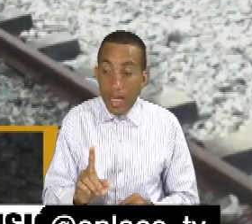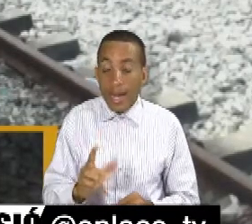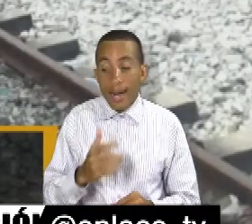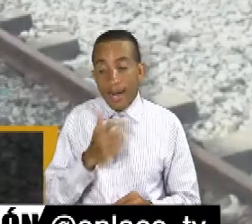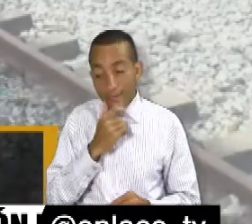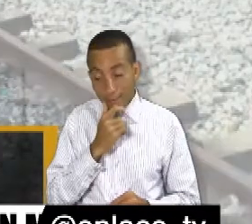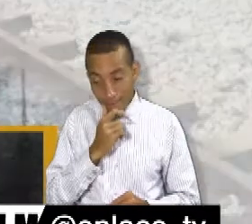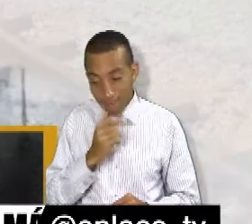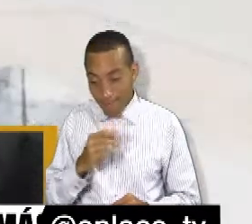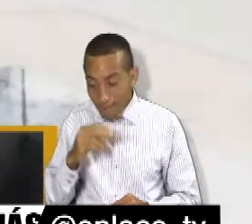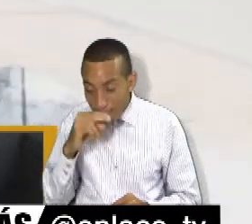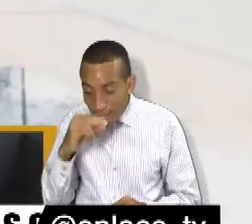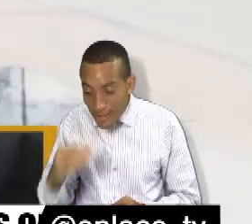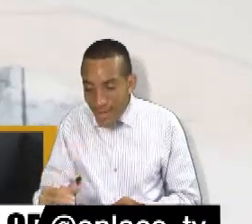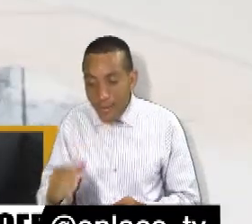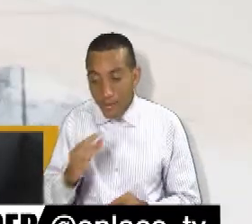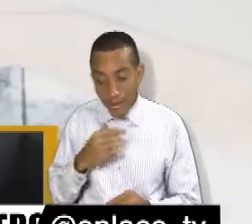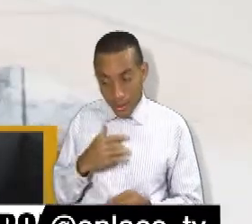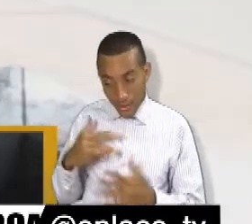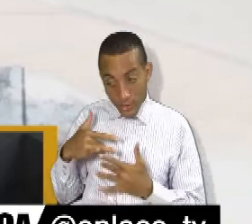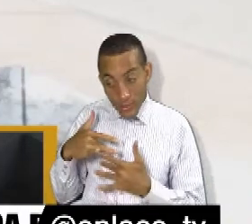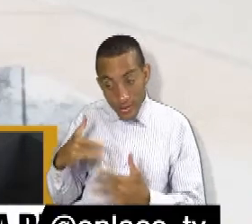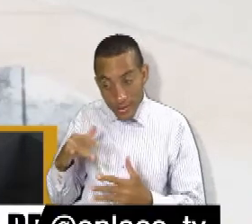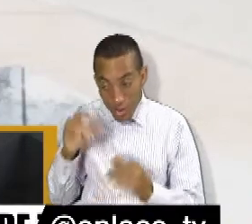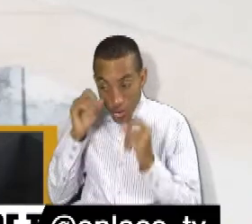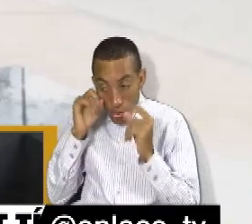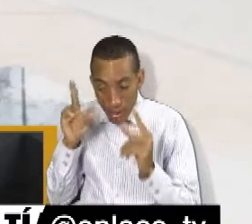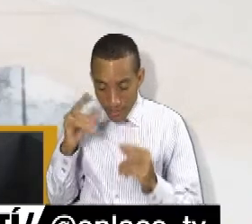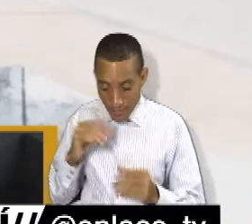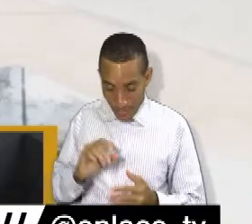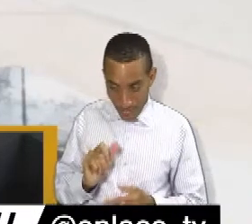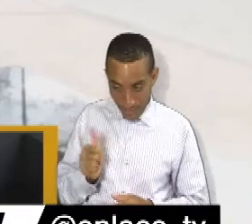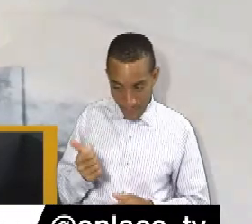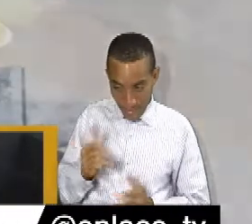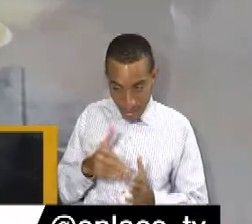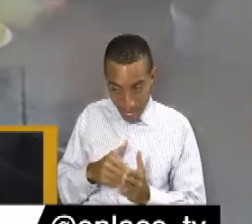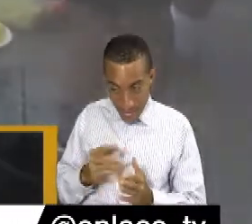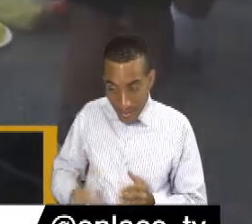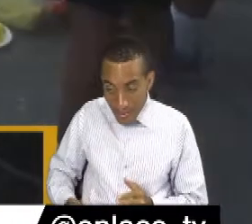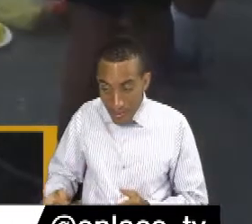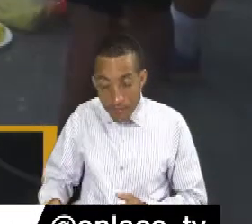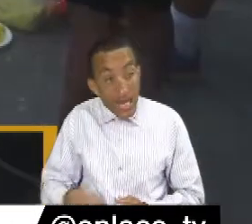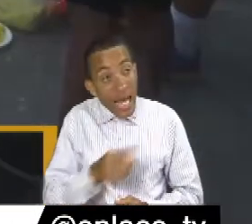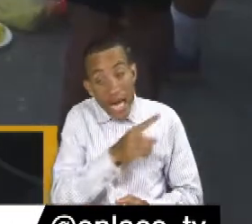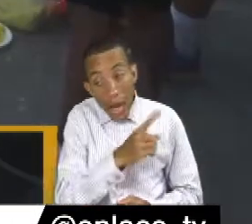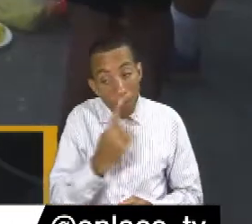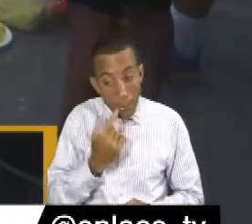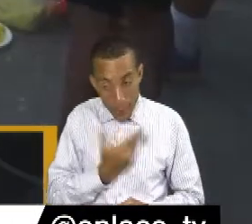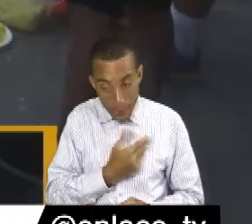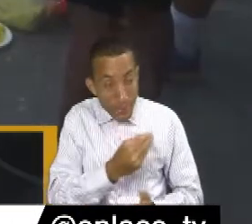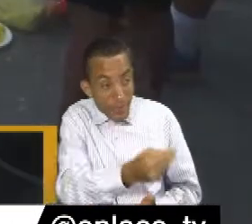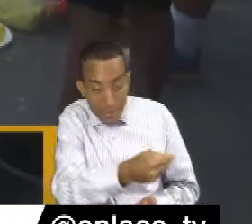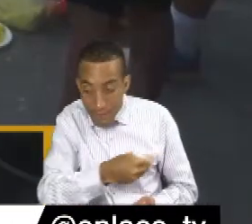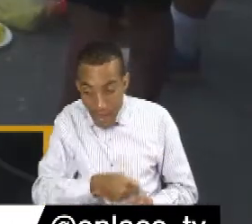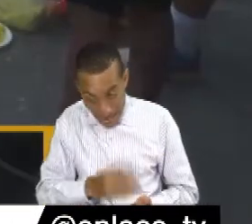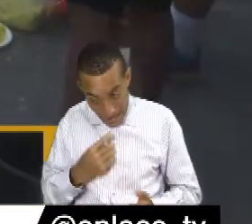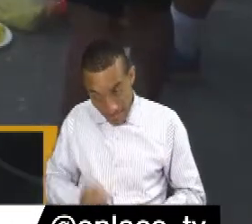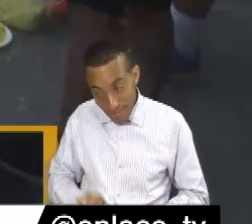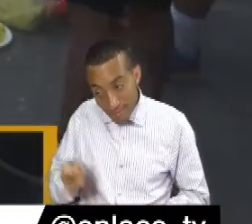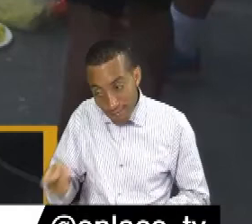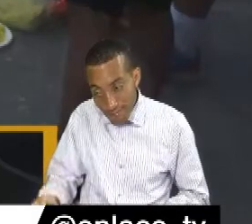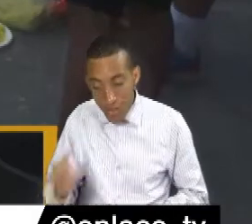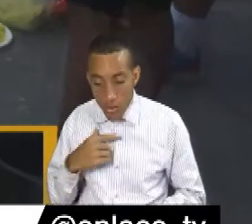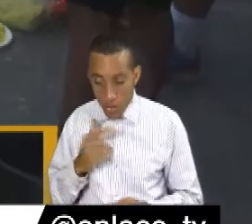yo tengo un regalo, tenía como 10 mil pesos. Yo tengo una platica que les dejó sus papás para que le compraran